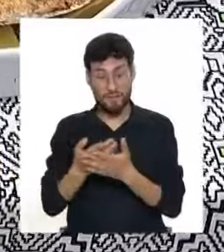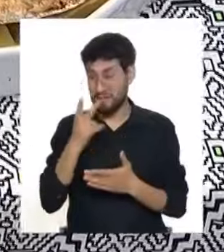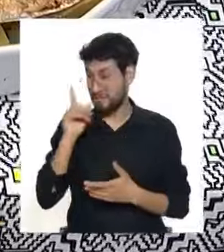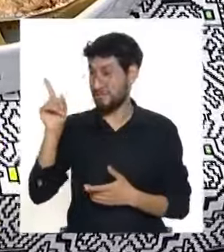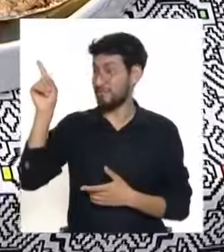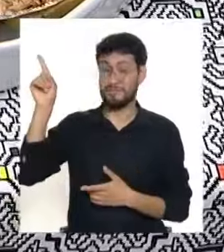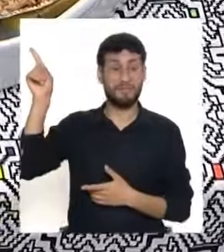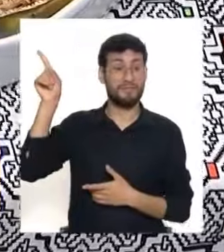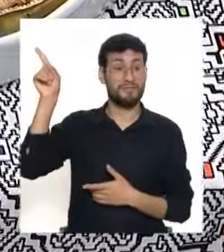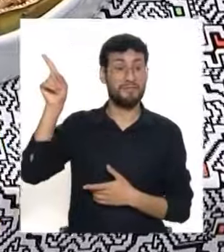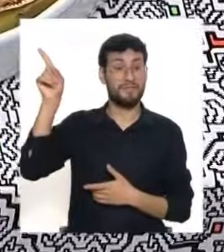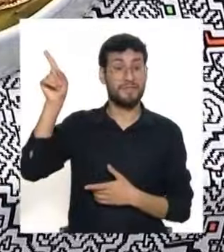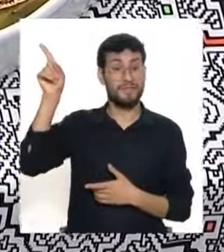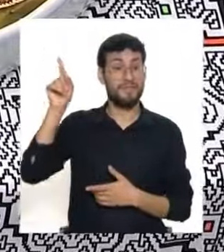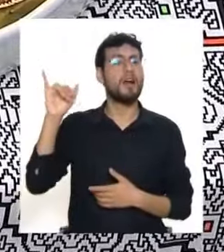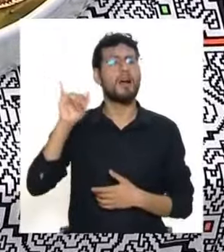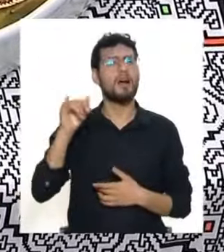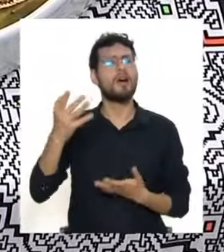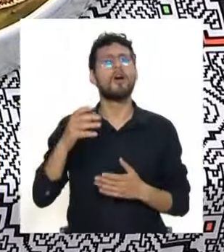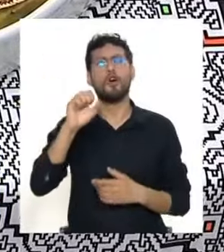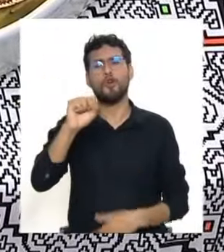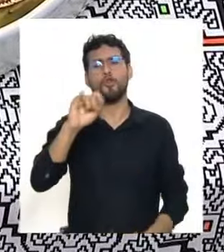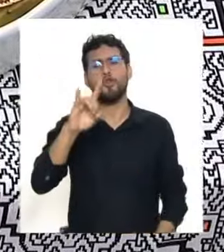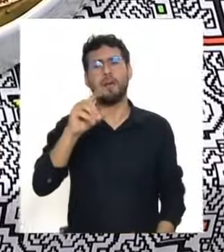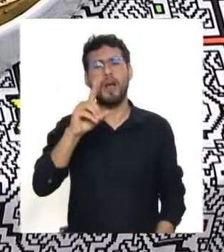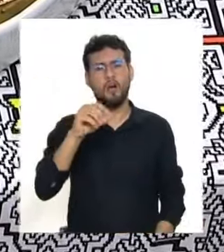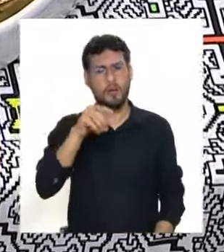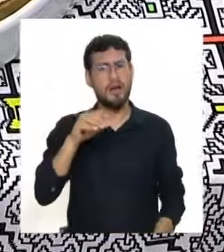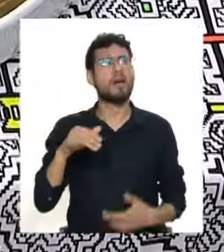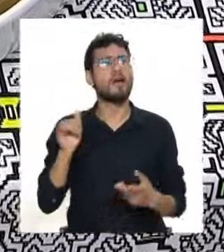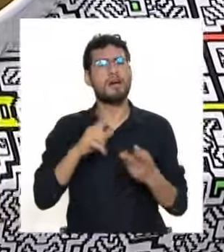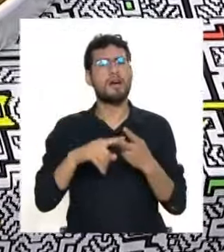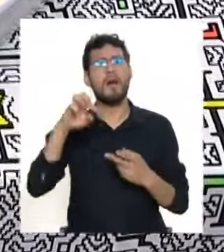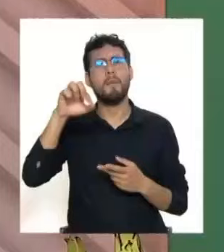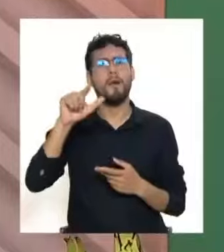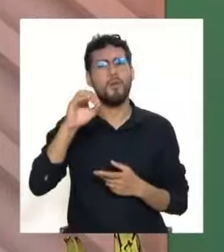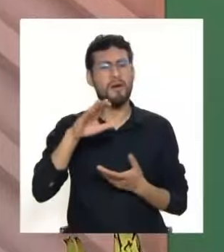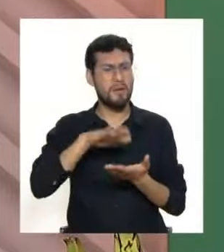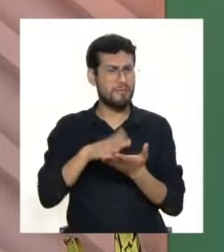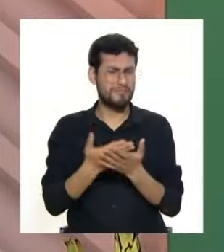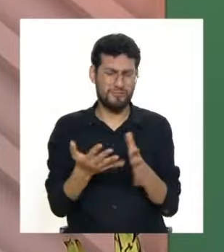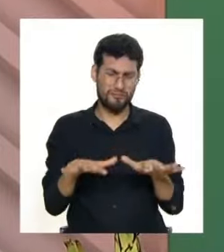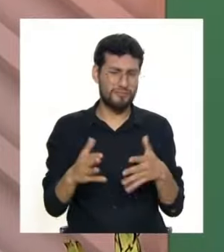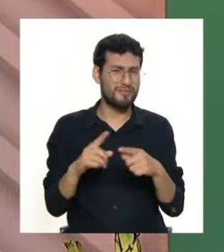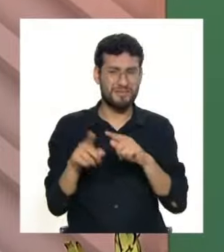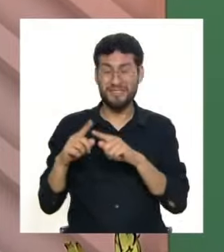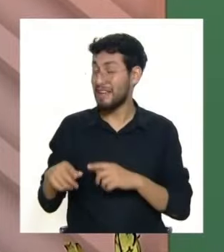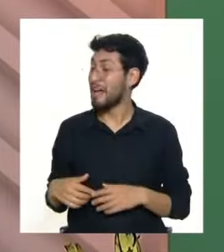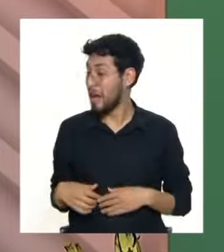también tenemos palometa frita, también tenemos sudado de palometa, tenemos palometa a la parrilla, etcétera. Pues,